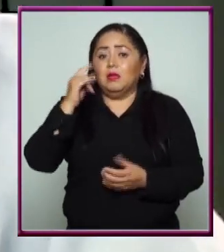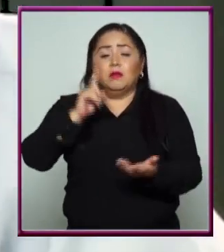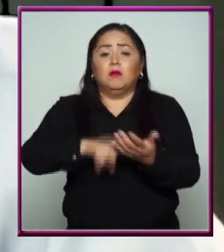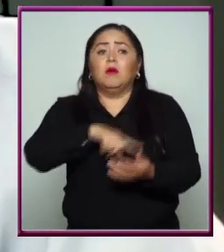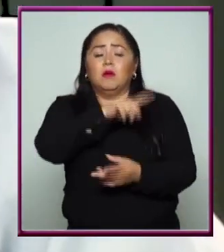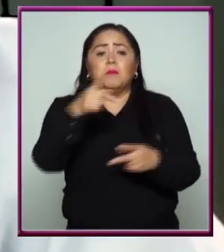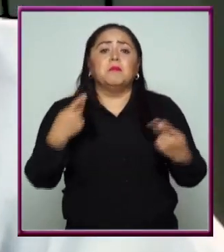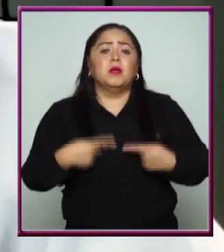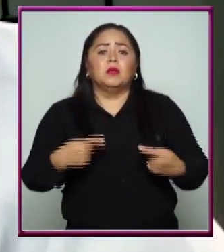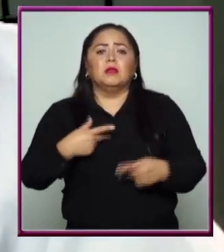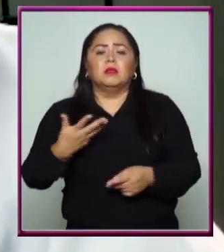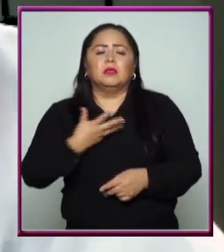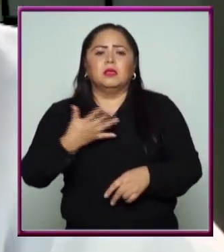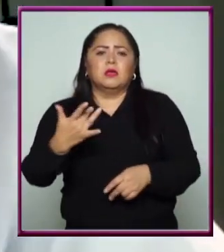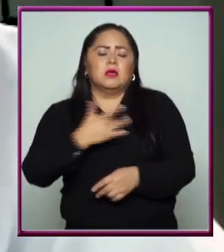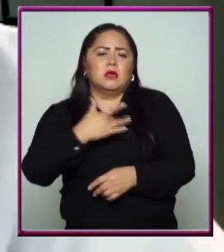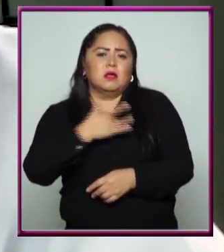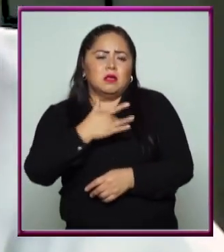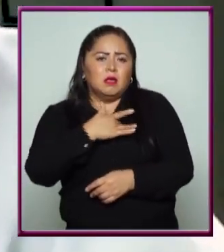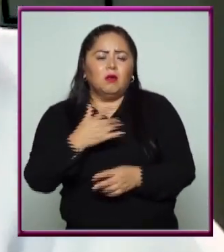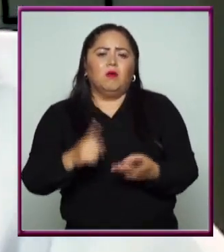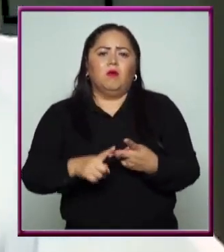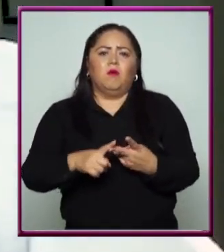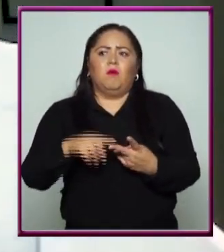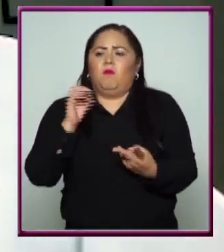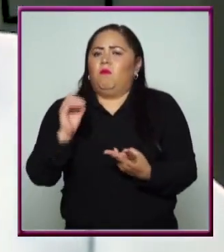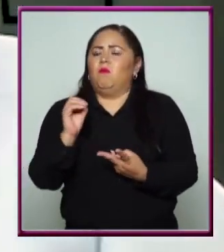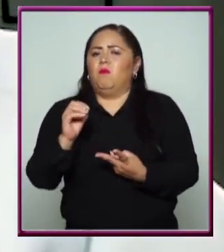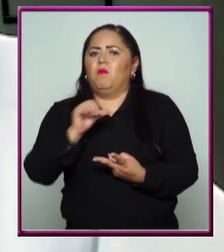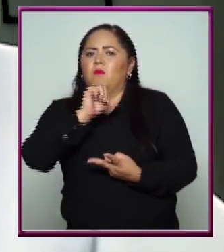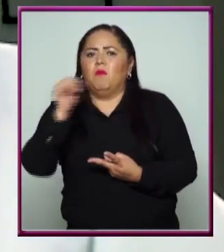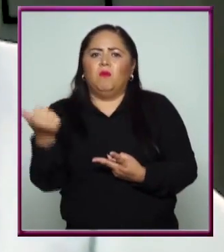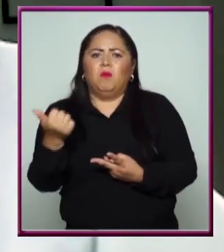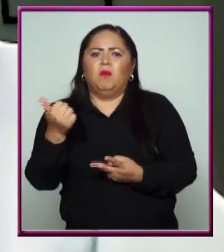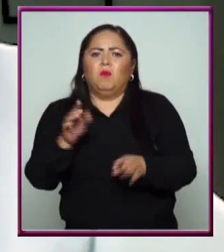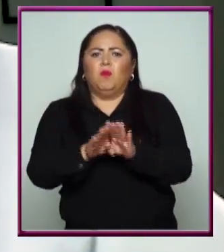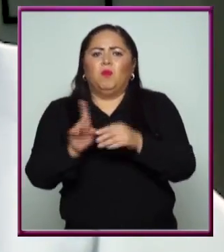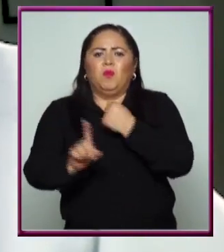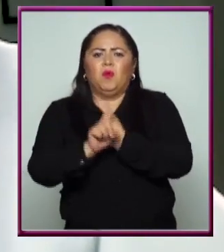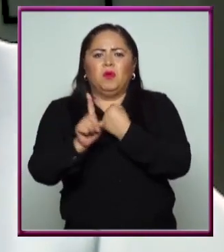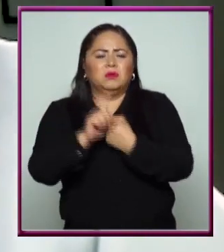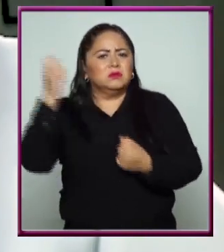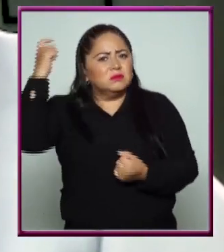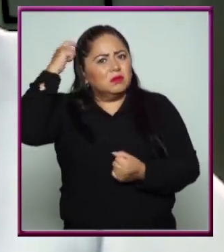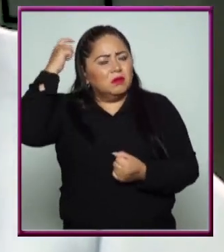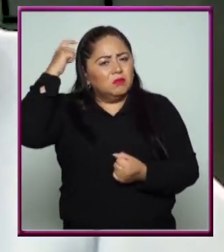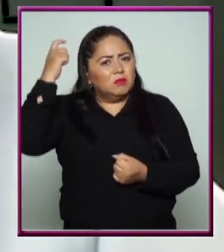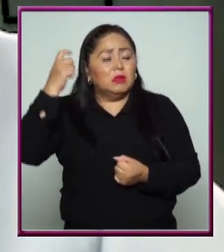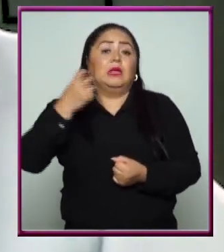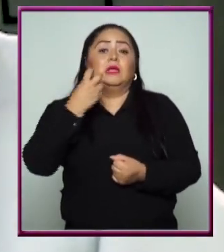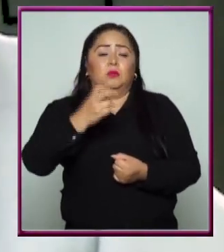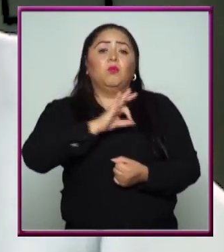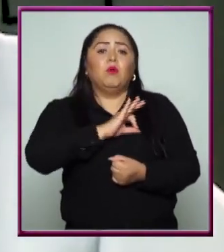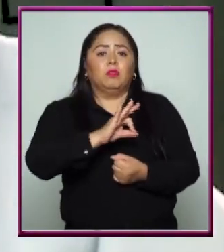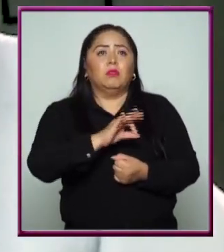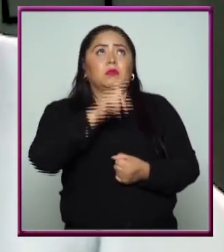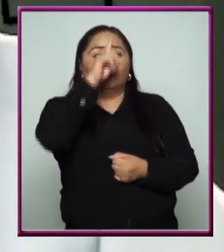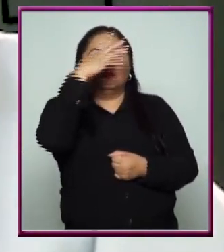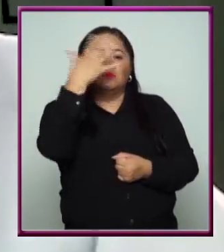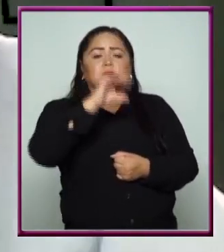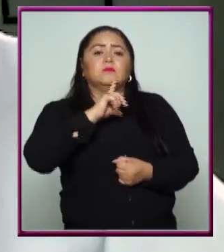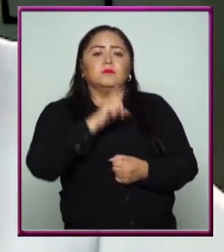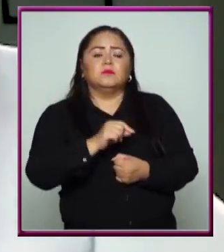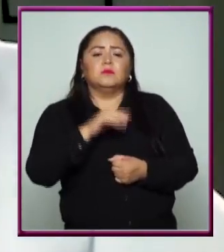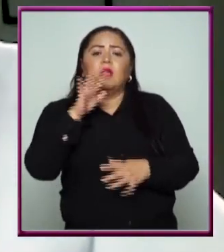en gente que tuviera cardiopatías o que tuviera alguna tendencia a tener algún problema cerebral, les pueden afectar